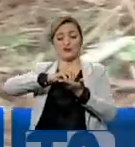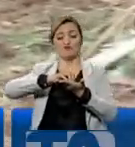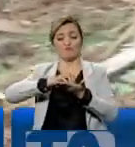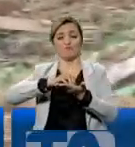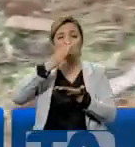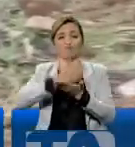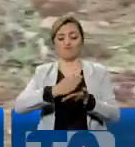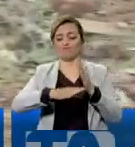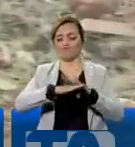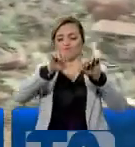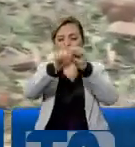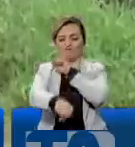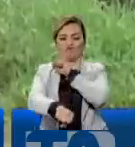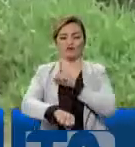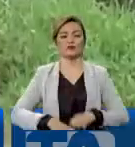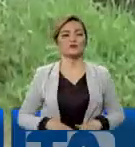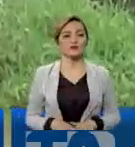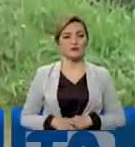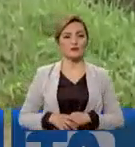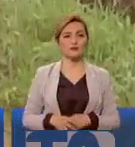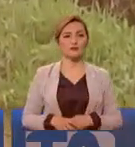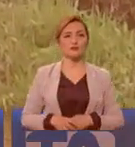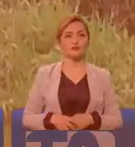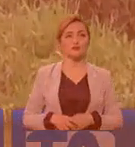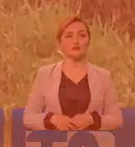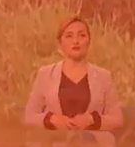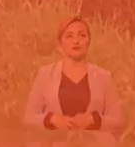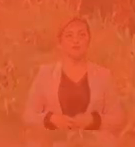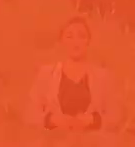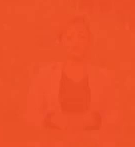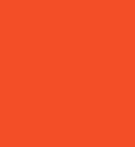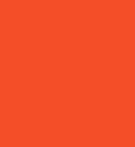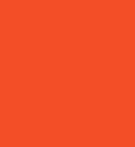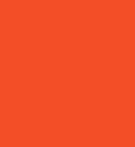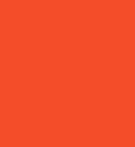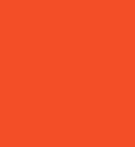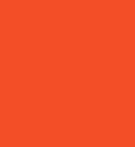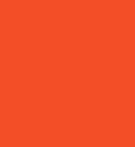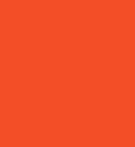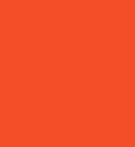fueron inhabilitadas completamente. En Chical, Jairo Jacome Ortega, 24 horas.